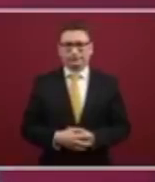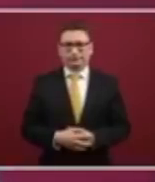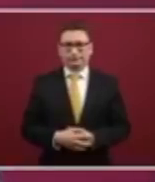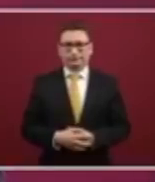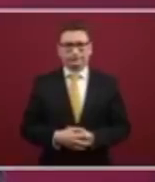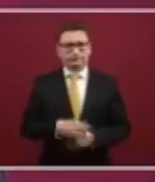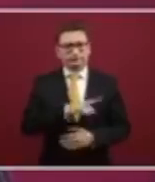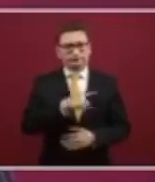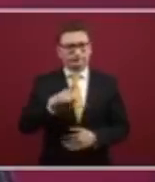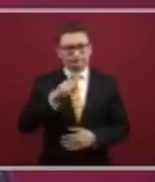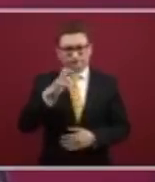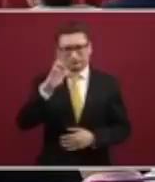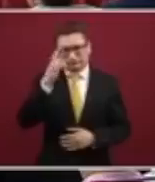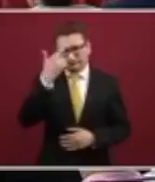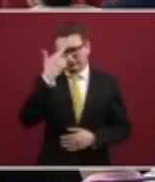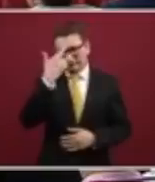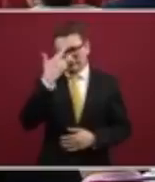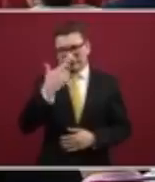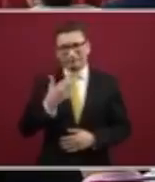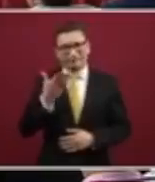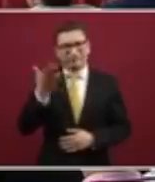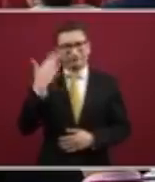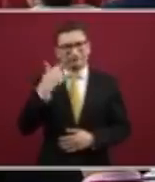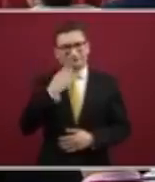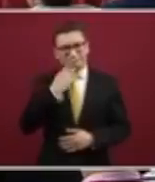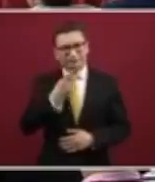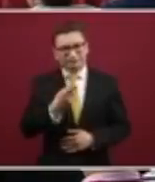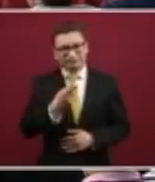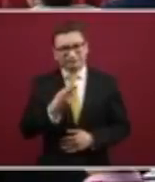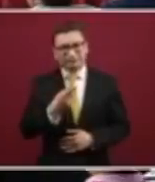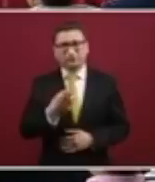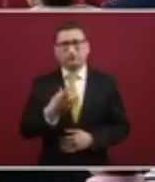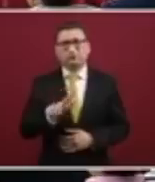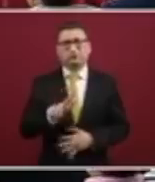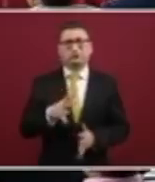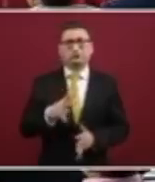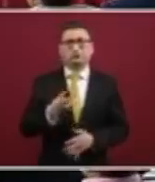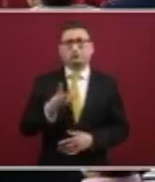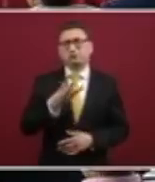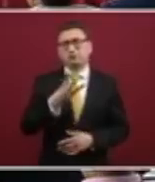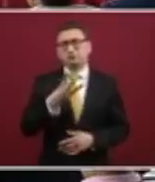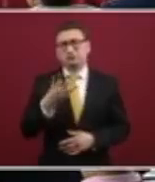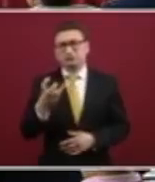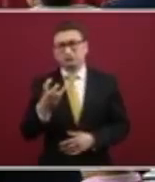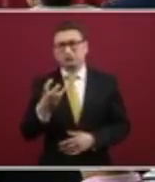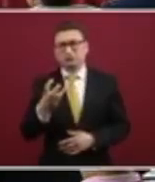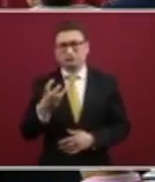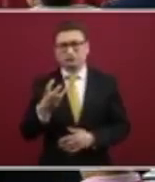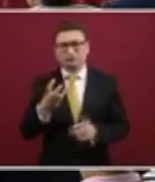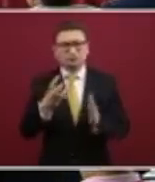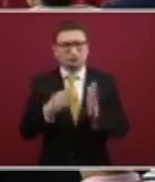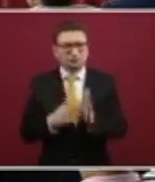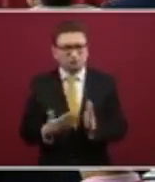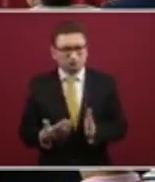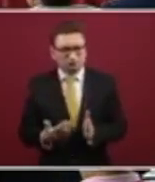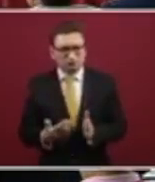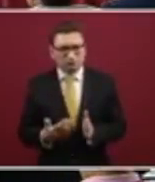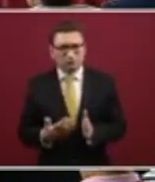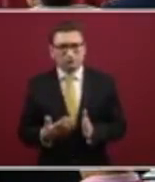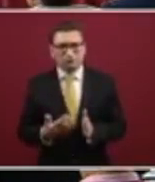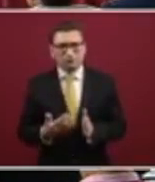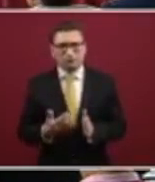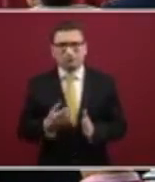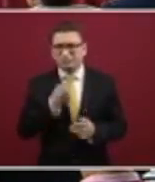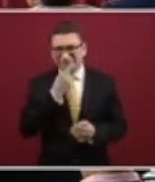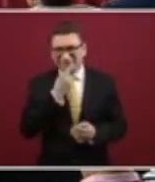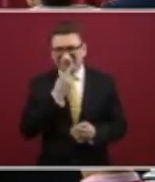¿se acuerdan de que decían que eran 300 mil niños los de las